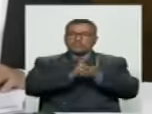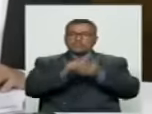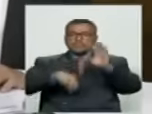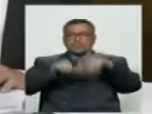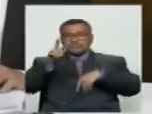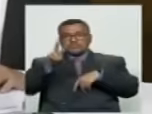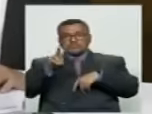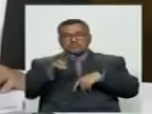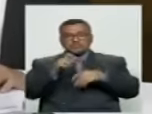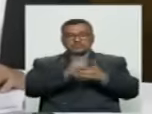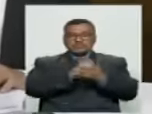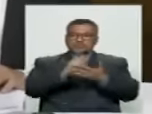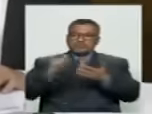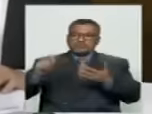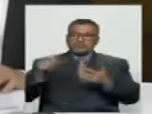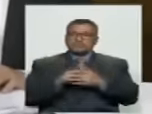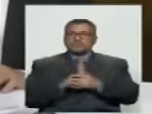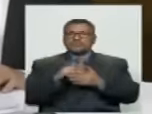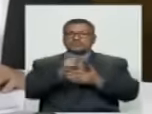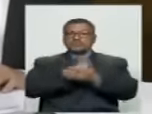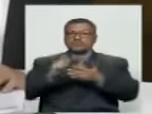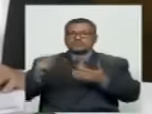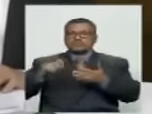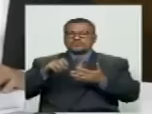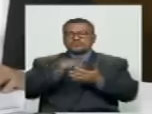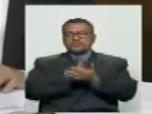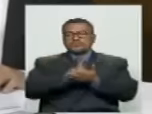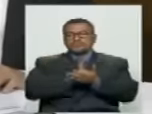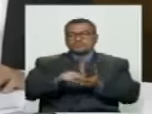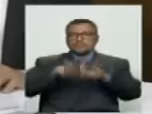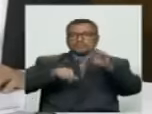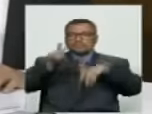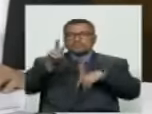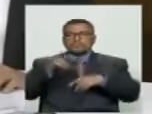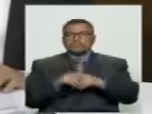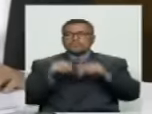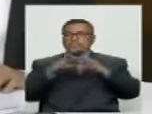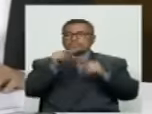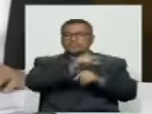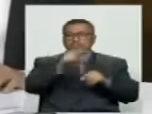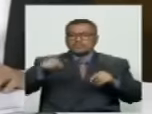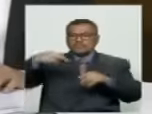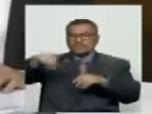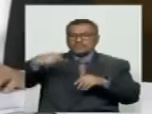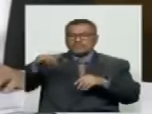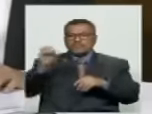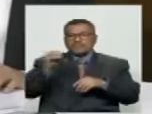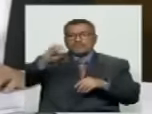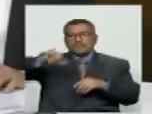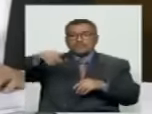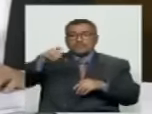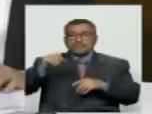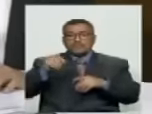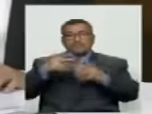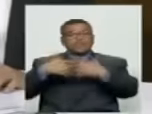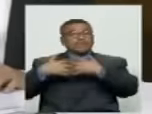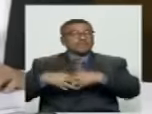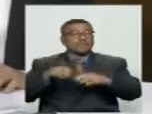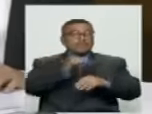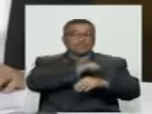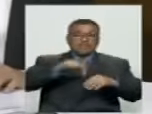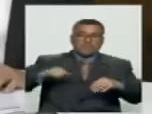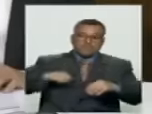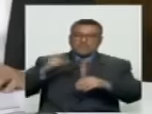12, quedando redactado en los siguientes términos. Artículo 12. Solo las personas naturales o jurídicas con capacidad civil